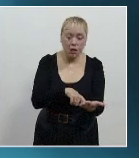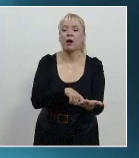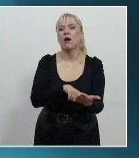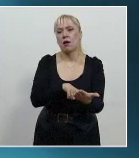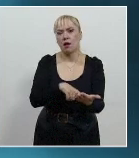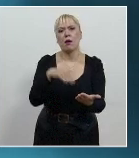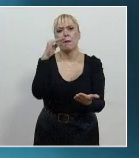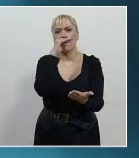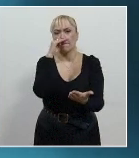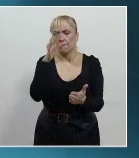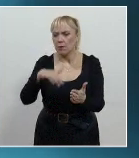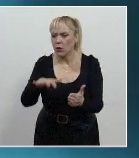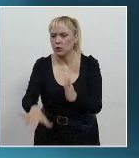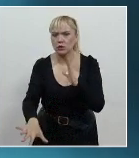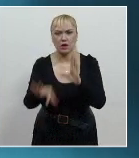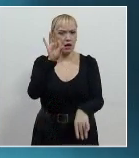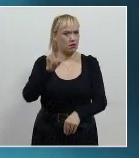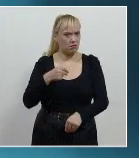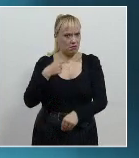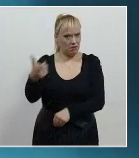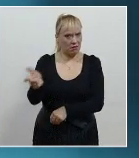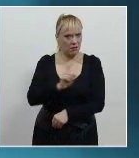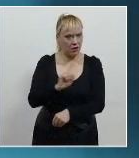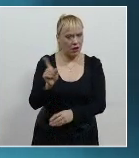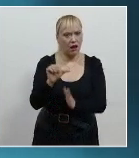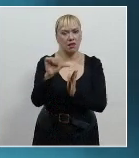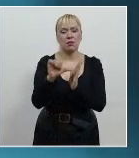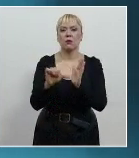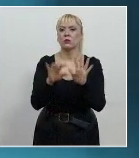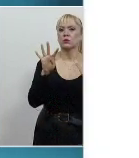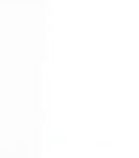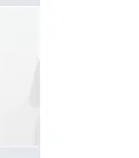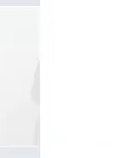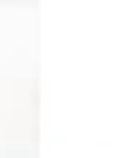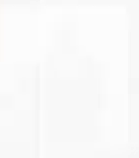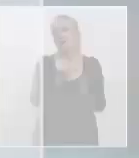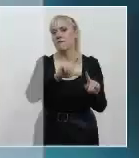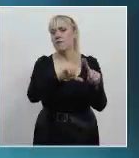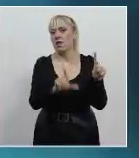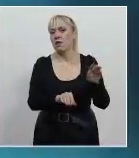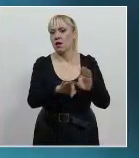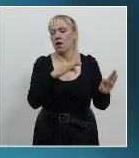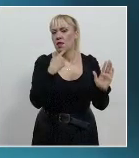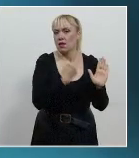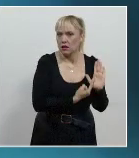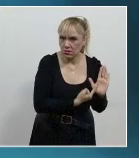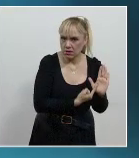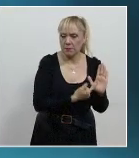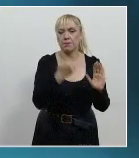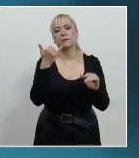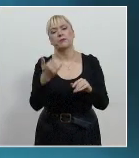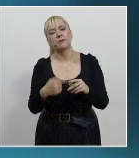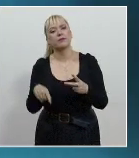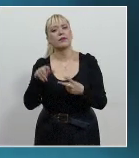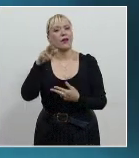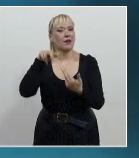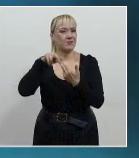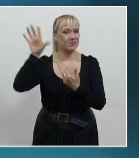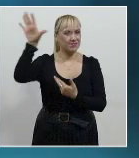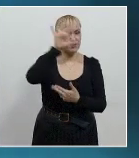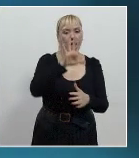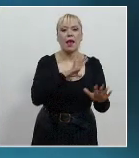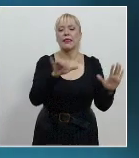ser gratuita en términos del artículo 19 de la Ley Federal del Trabajo. En plenos regionales se publican 16